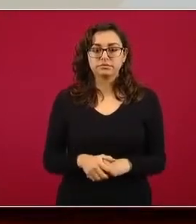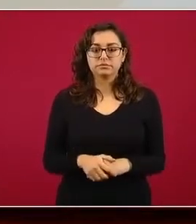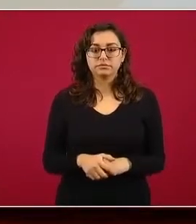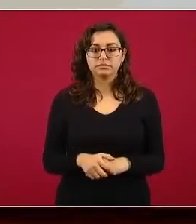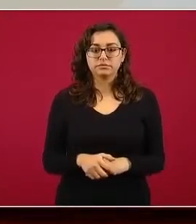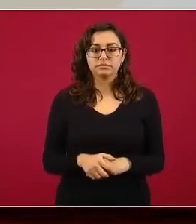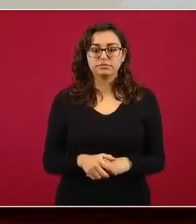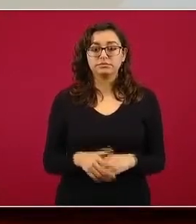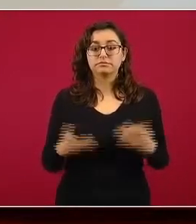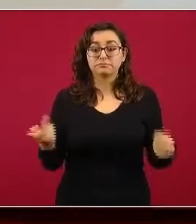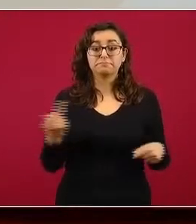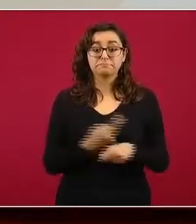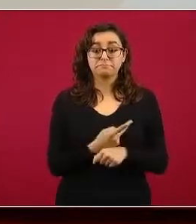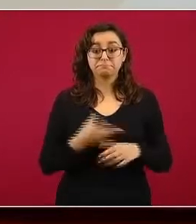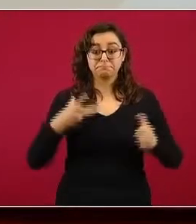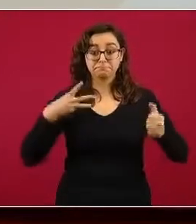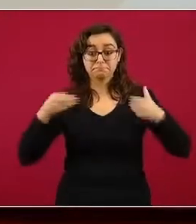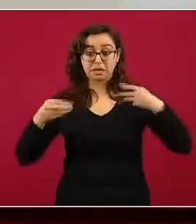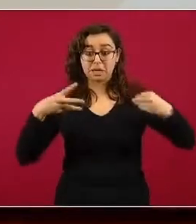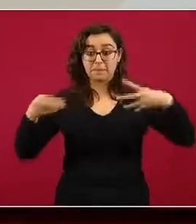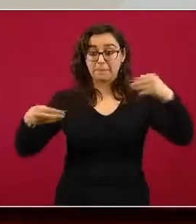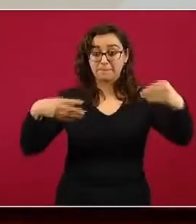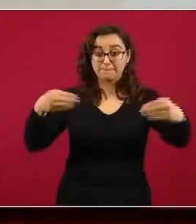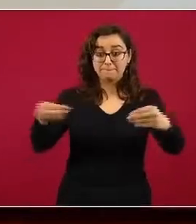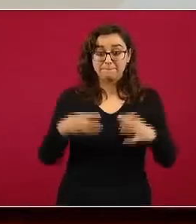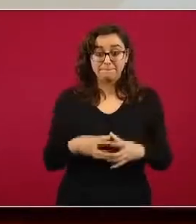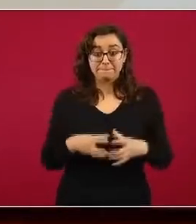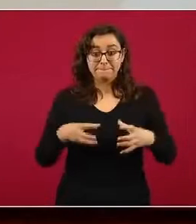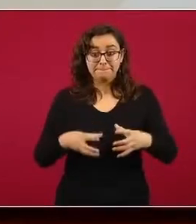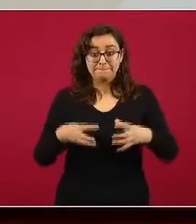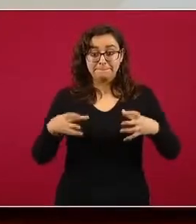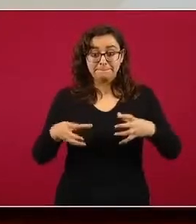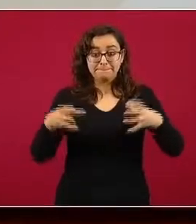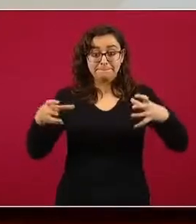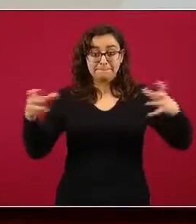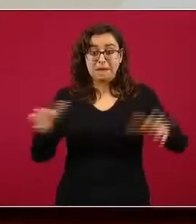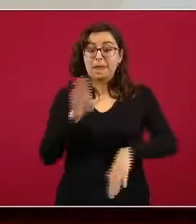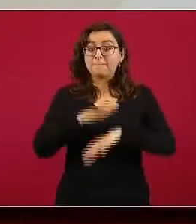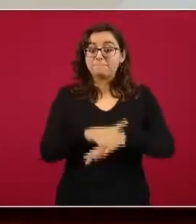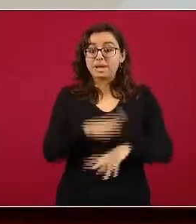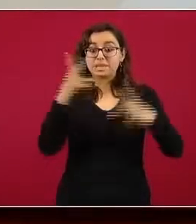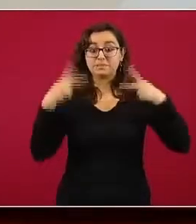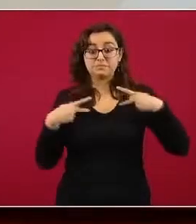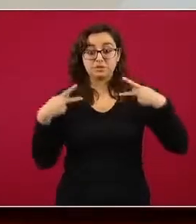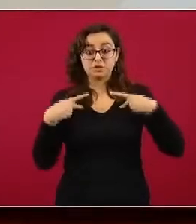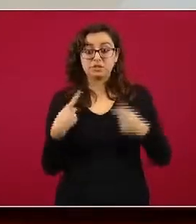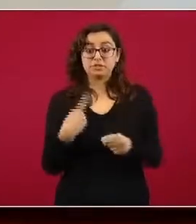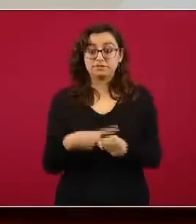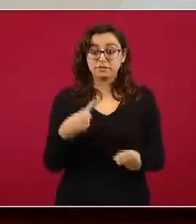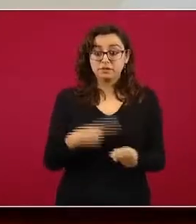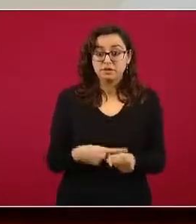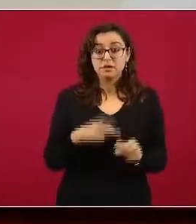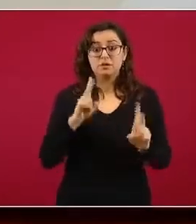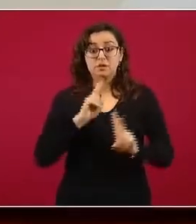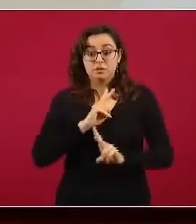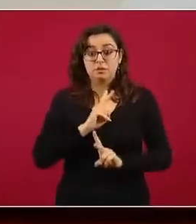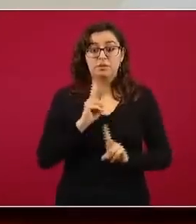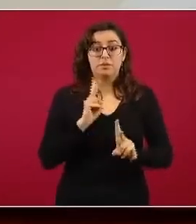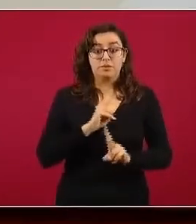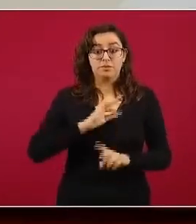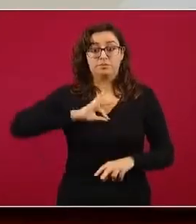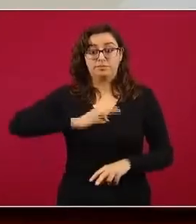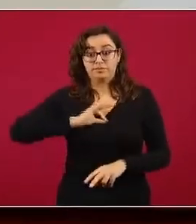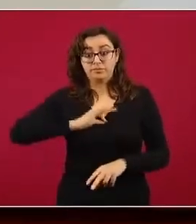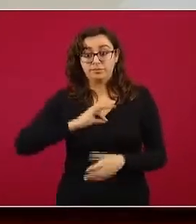intensifica la transmisión y por lo tanto se tiene un número importante de personas con signos y síntomas de enfermedad respiratoria, en este caso sobre todo de